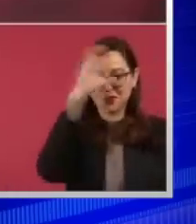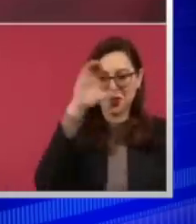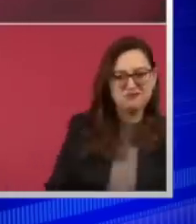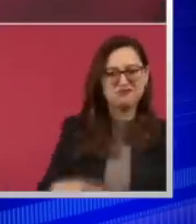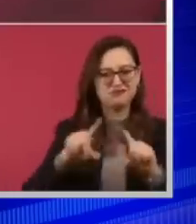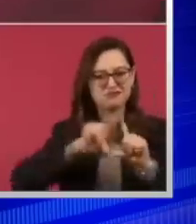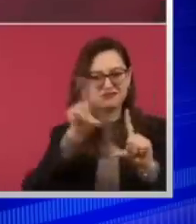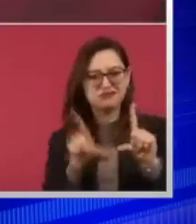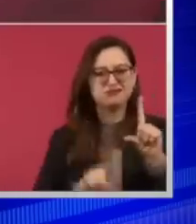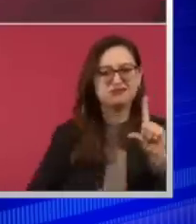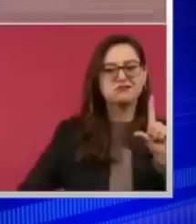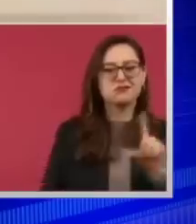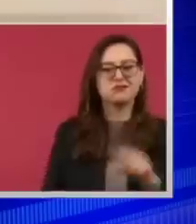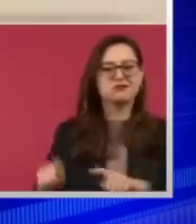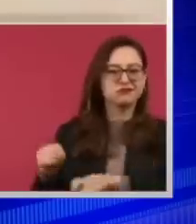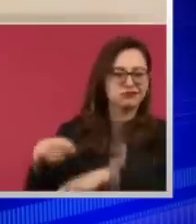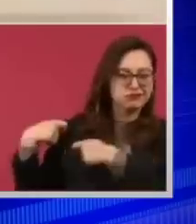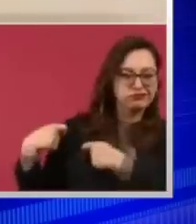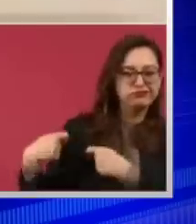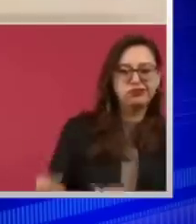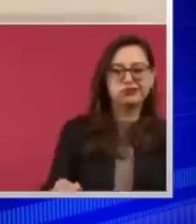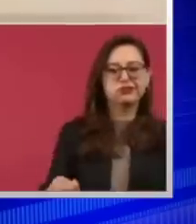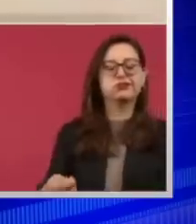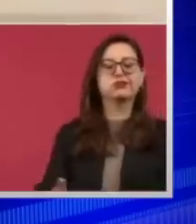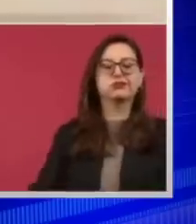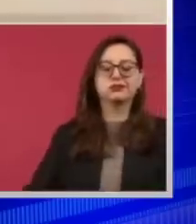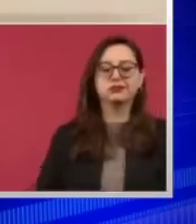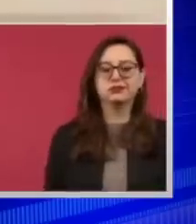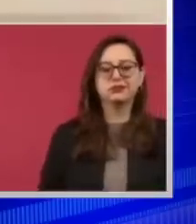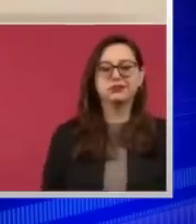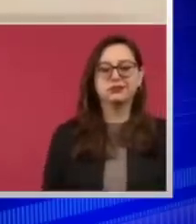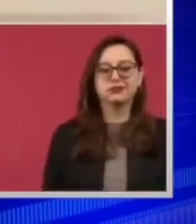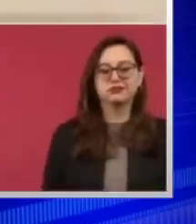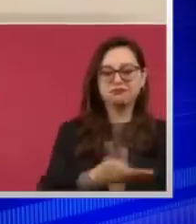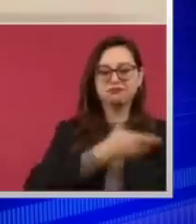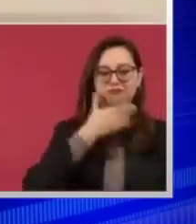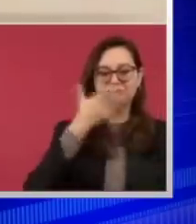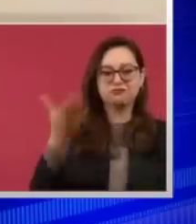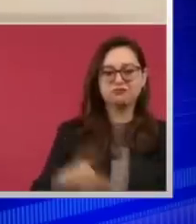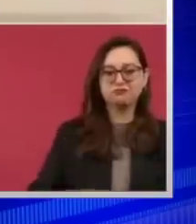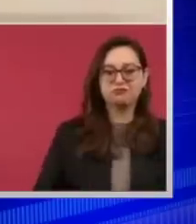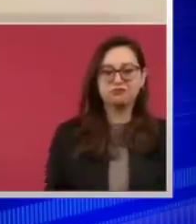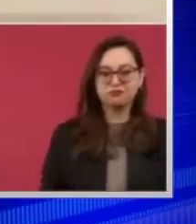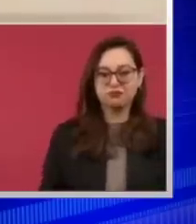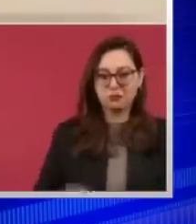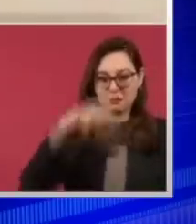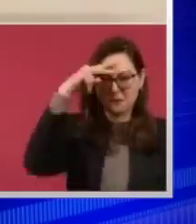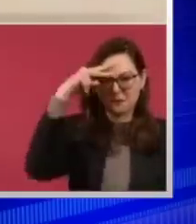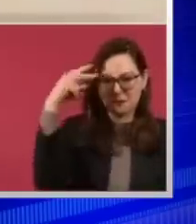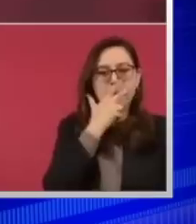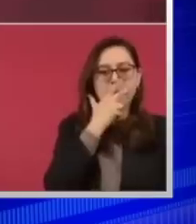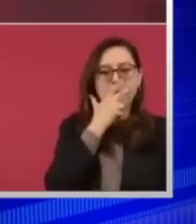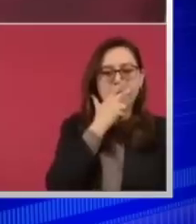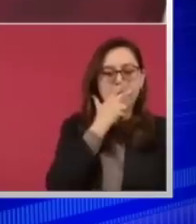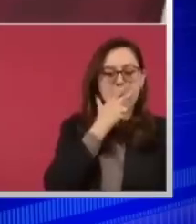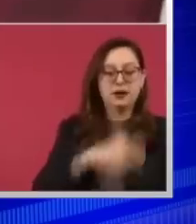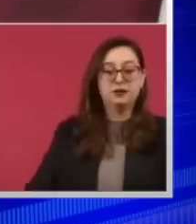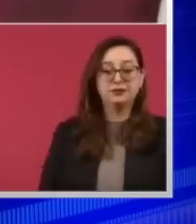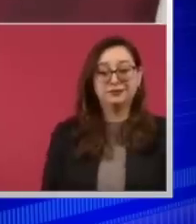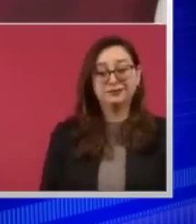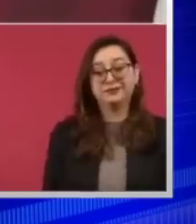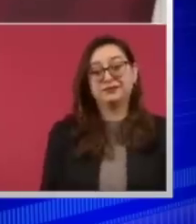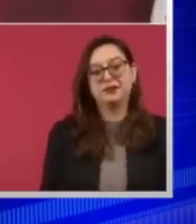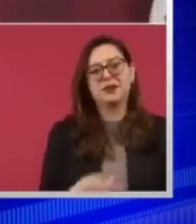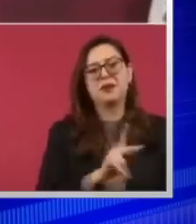nuestras culturas de nuestras tradiciones de nuestras costumbres es en México profundo Pero bueno